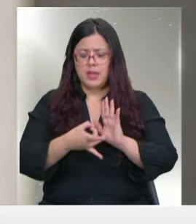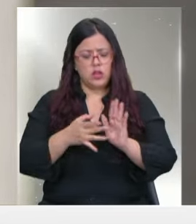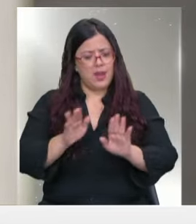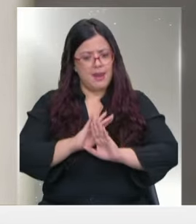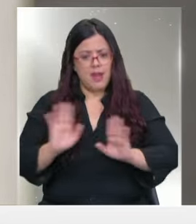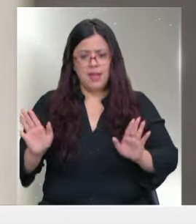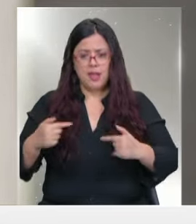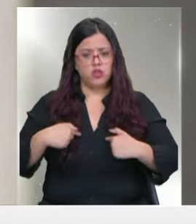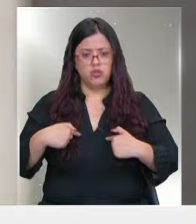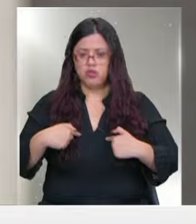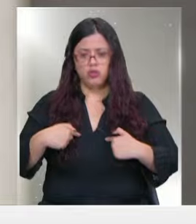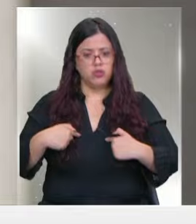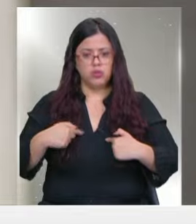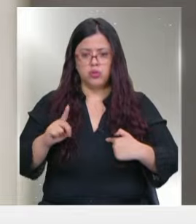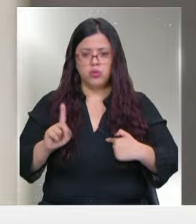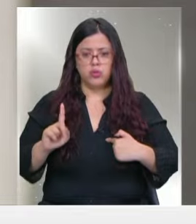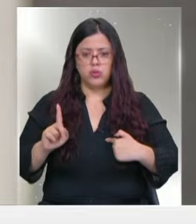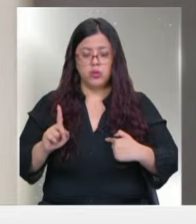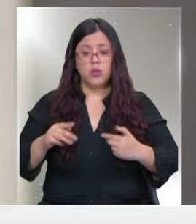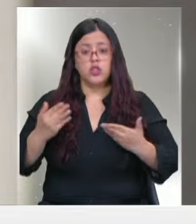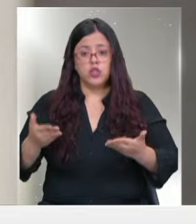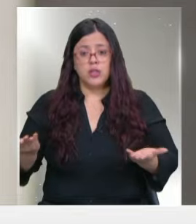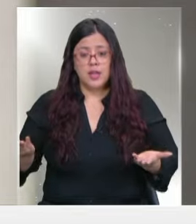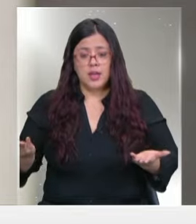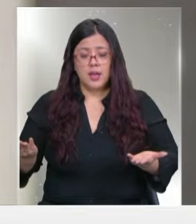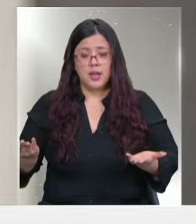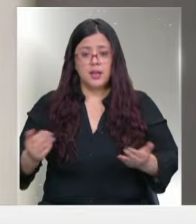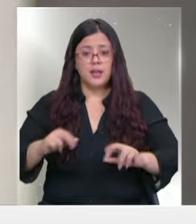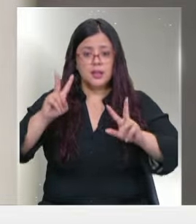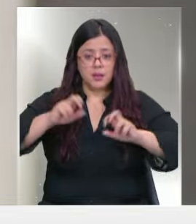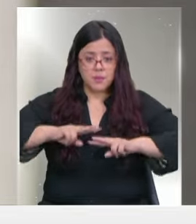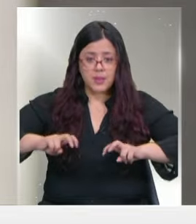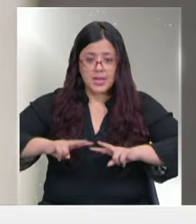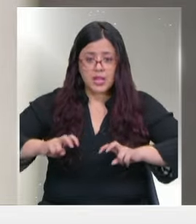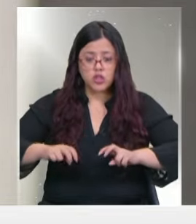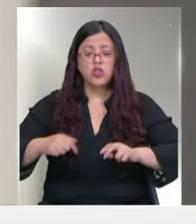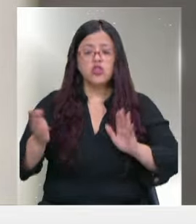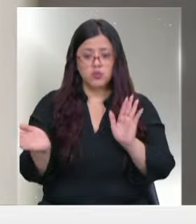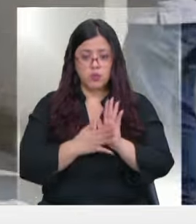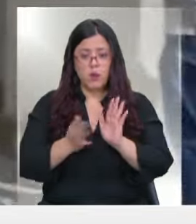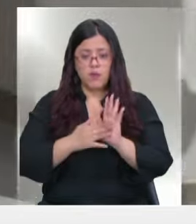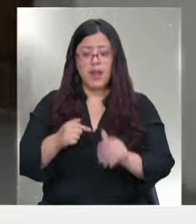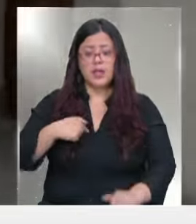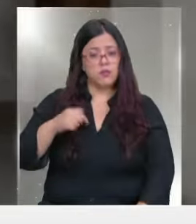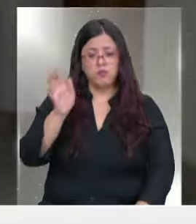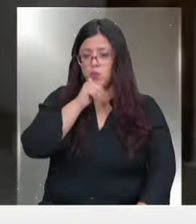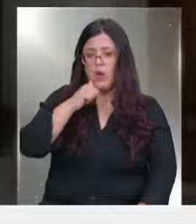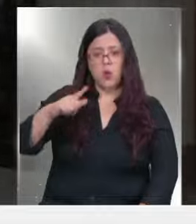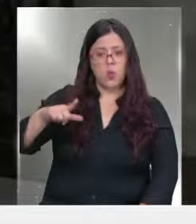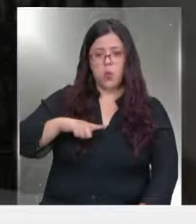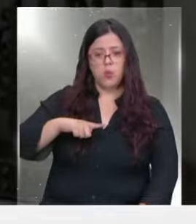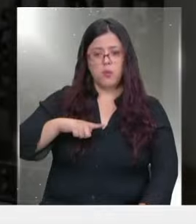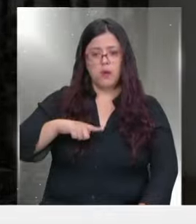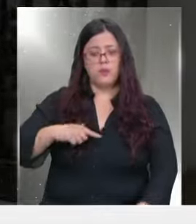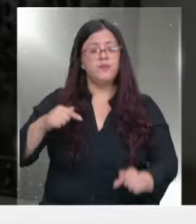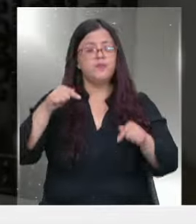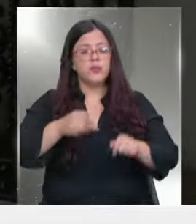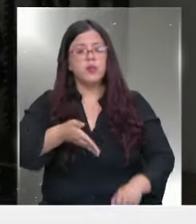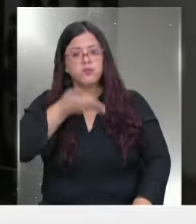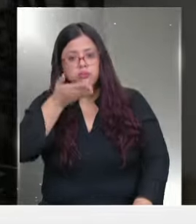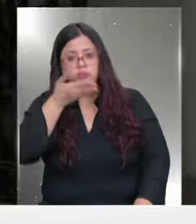delito. Por lo cual, en el marco de la investigación, demostraré mi inocencia. Estas fueron